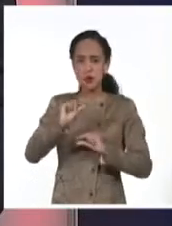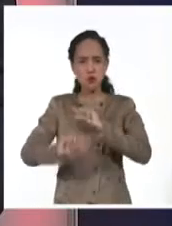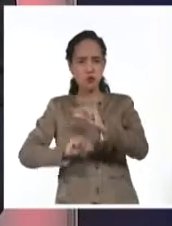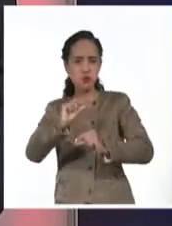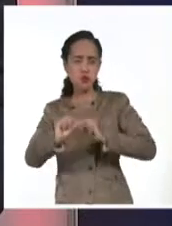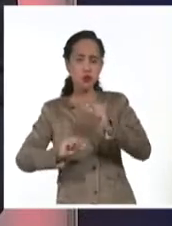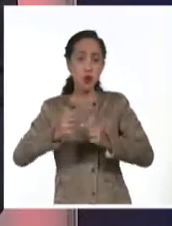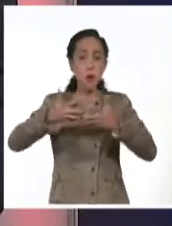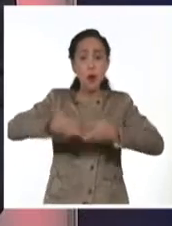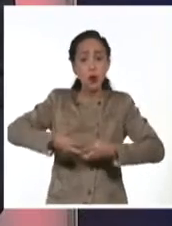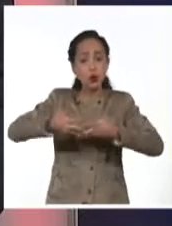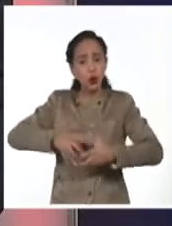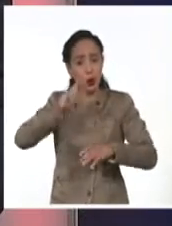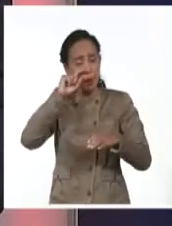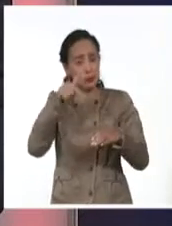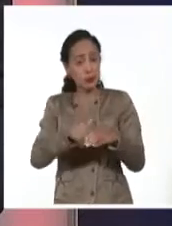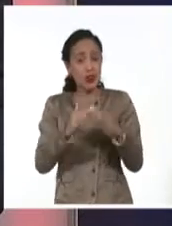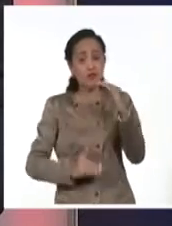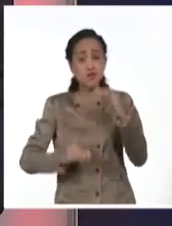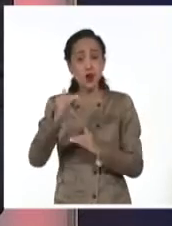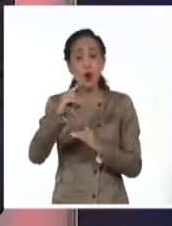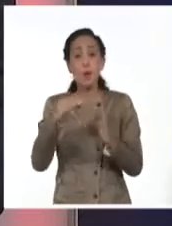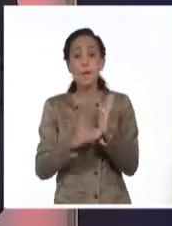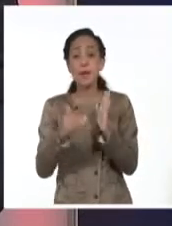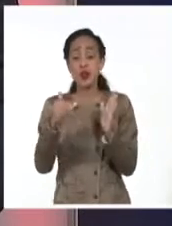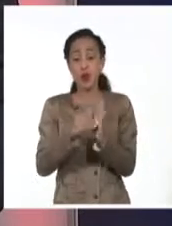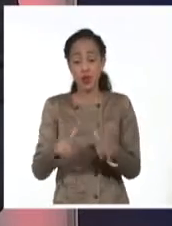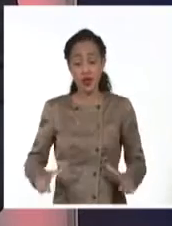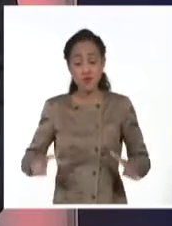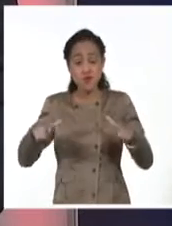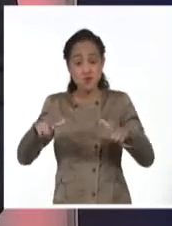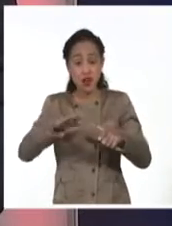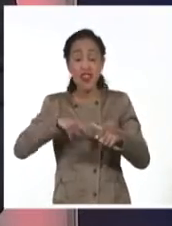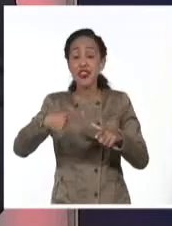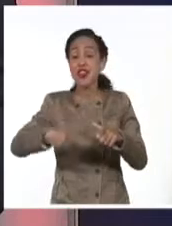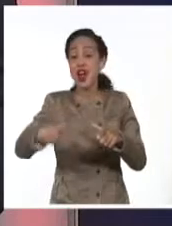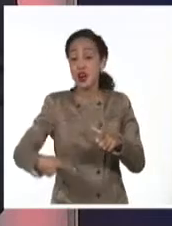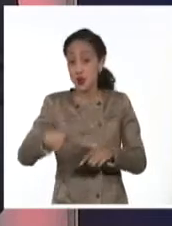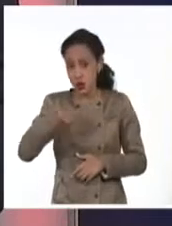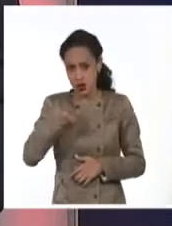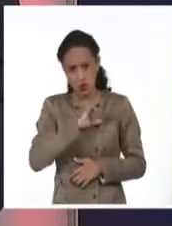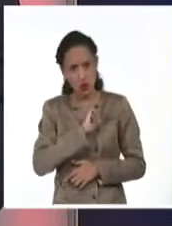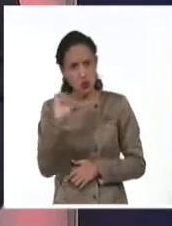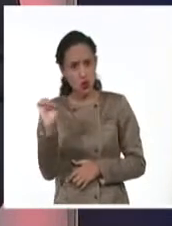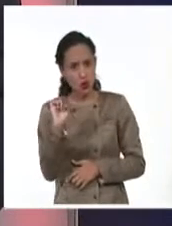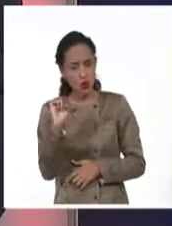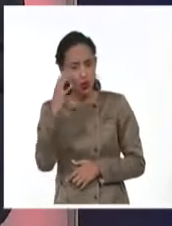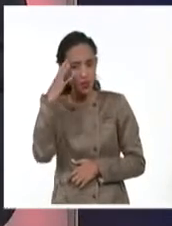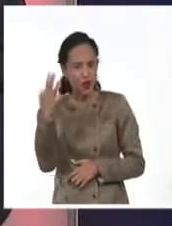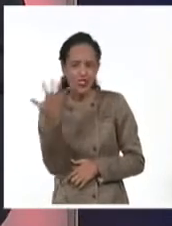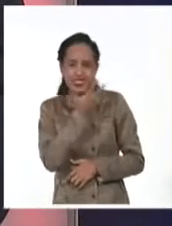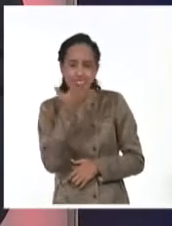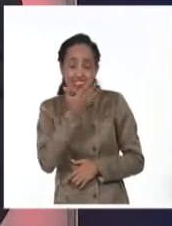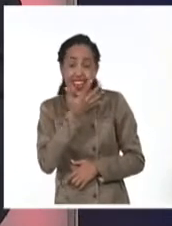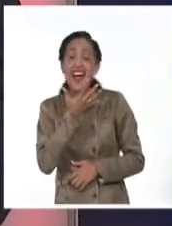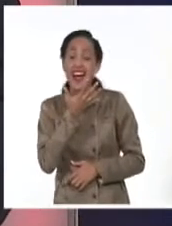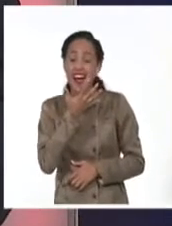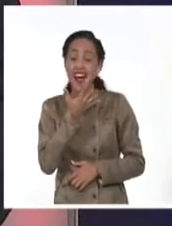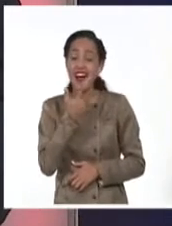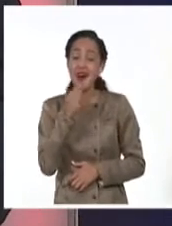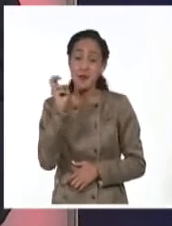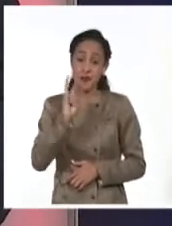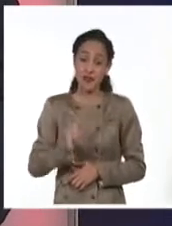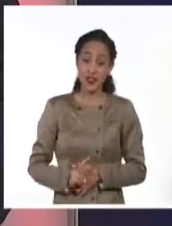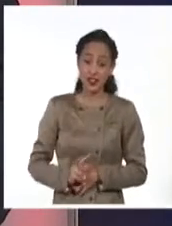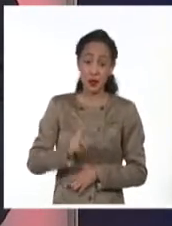de su producción petrolera que ya supera el millón de barriles diarios. Eso ha sido un logro del gobierno bolivariano que la administración